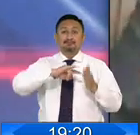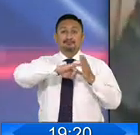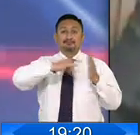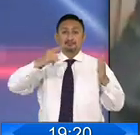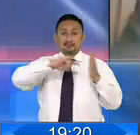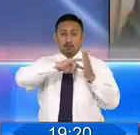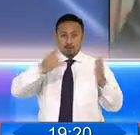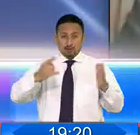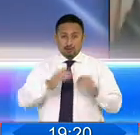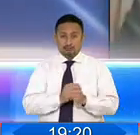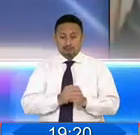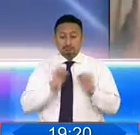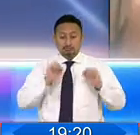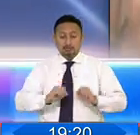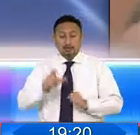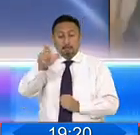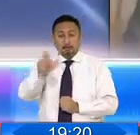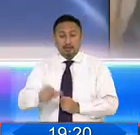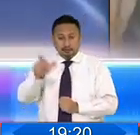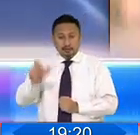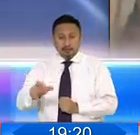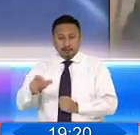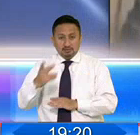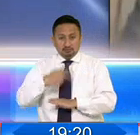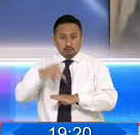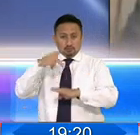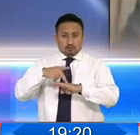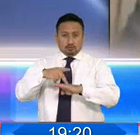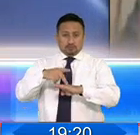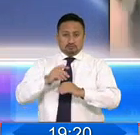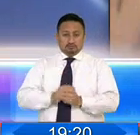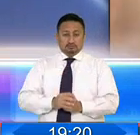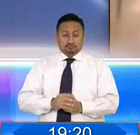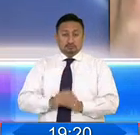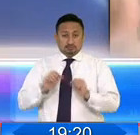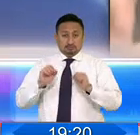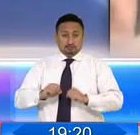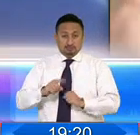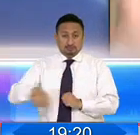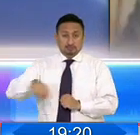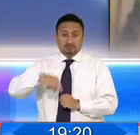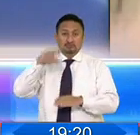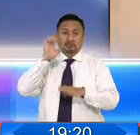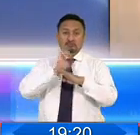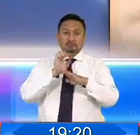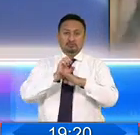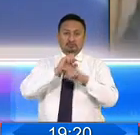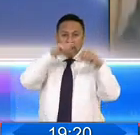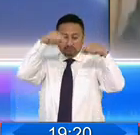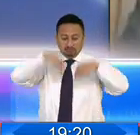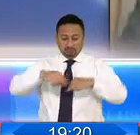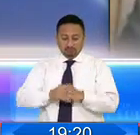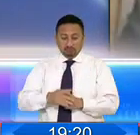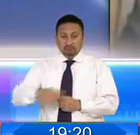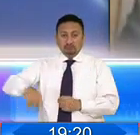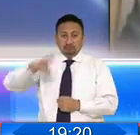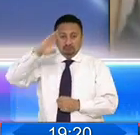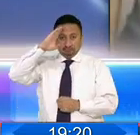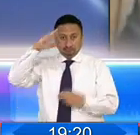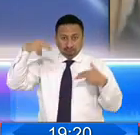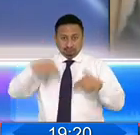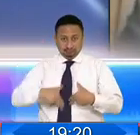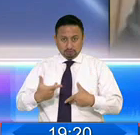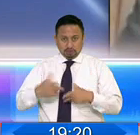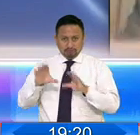tecnología y de personal adecuado que venga al Ecuador y asesore al